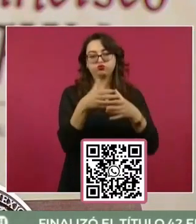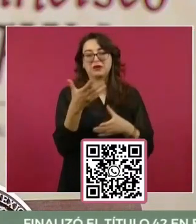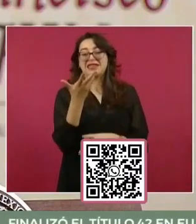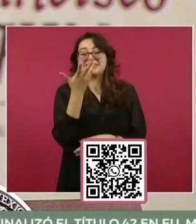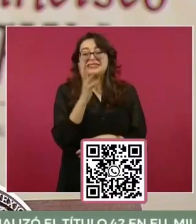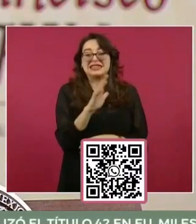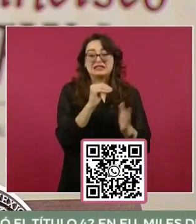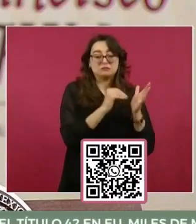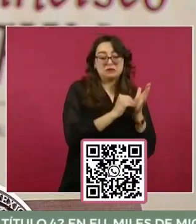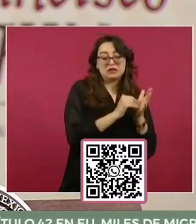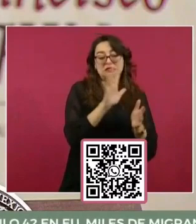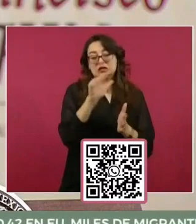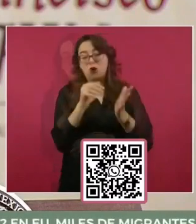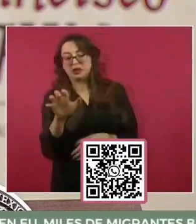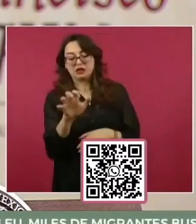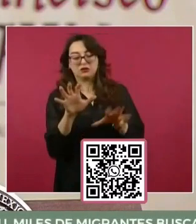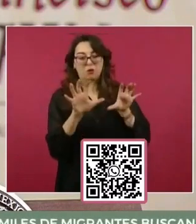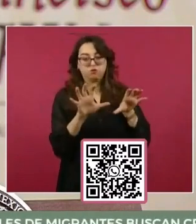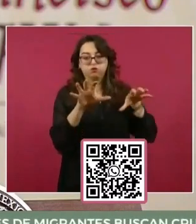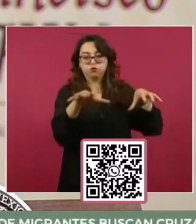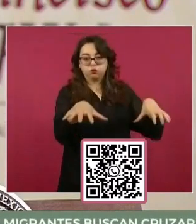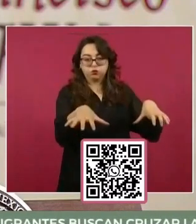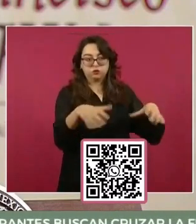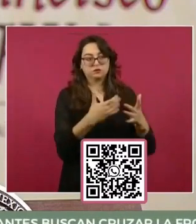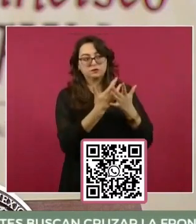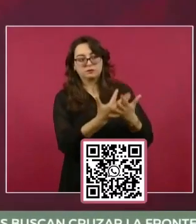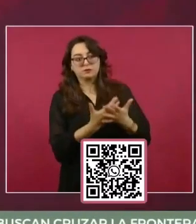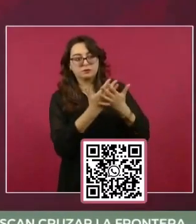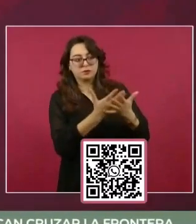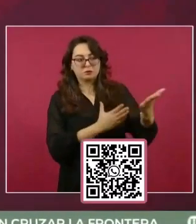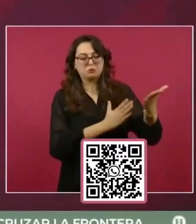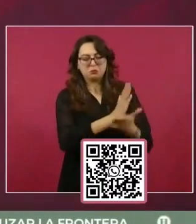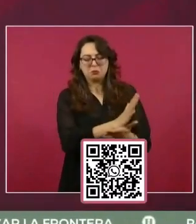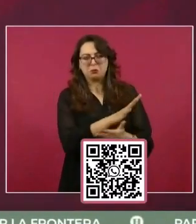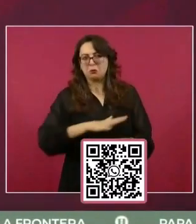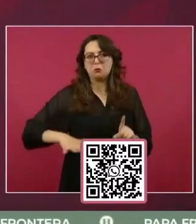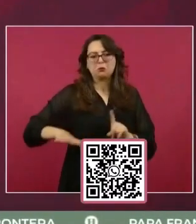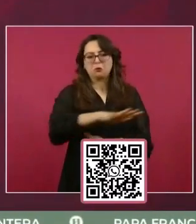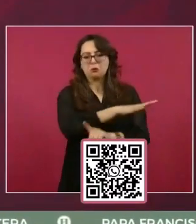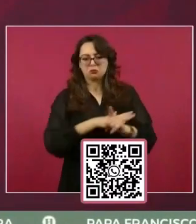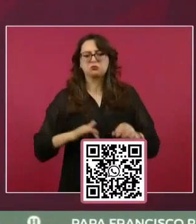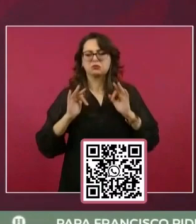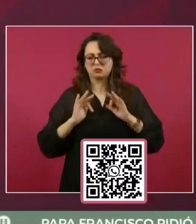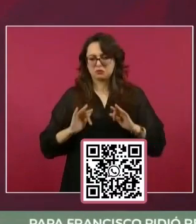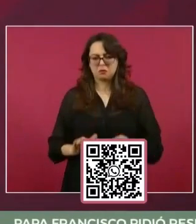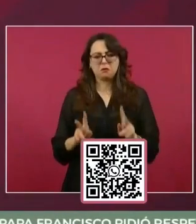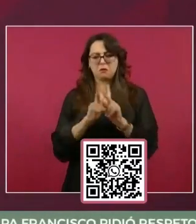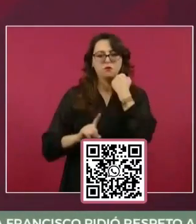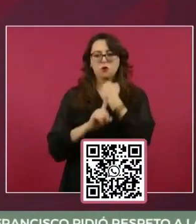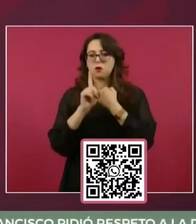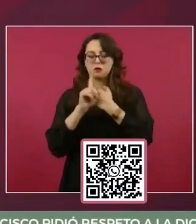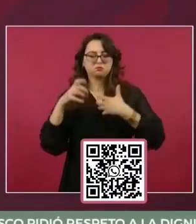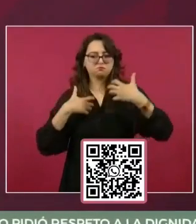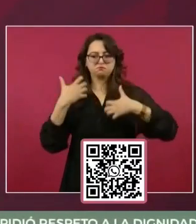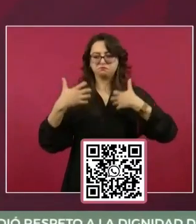10.000 y 5.500 respectivamente. Asimismo, las situaciones de calma y normalidad sin observarse el arribo o conflictos mayores.